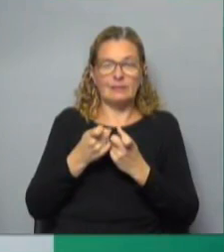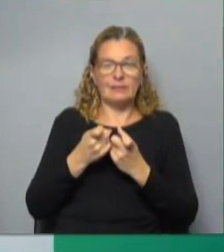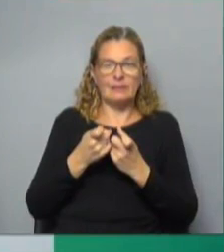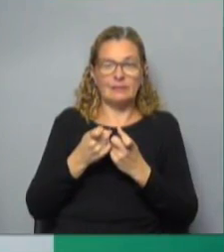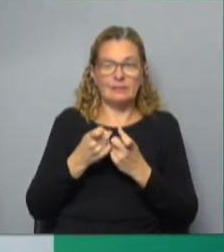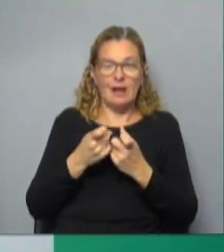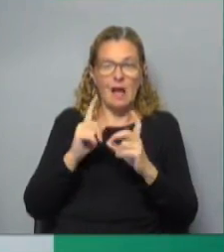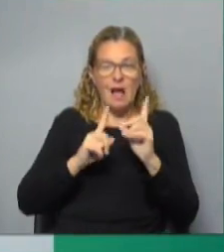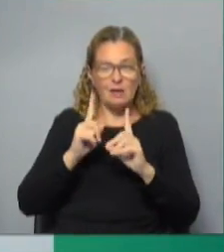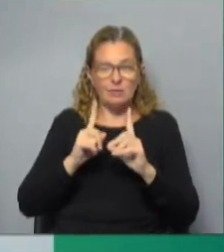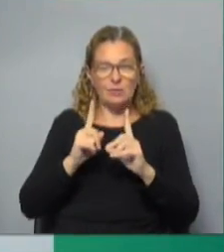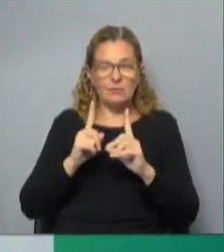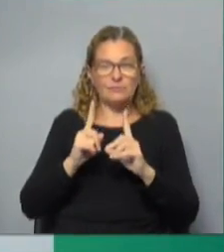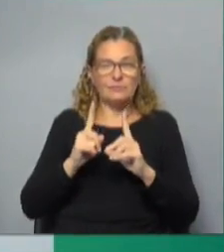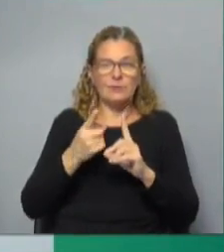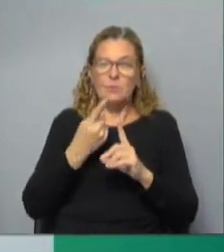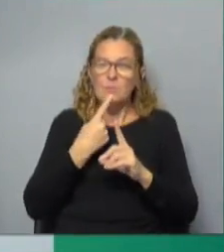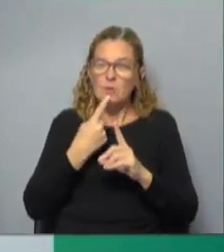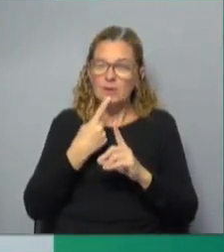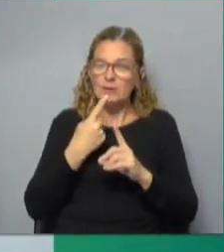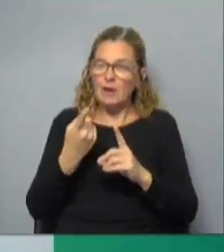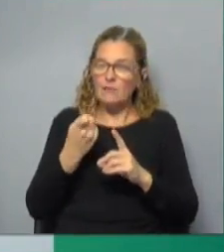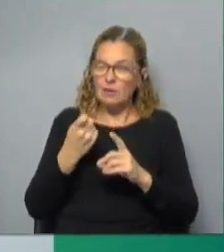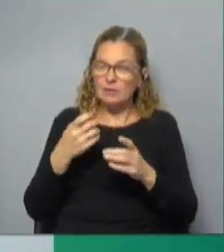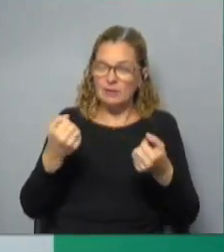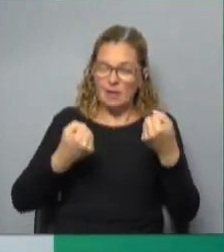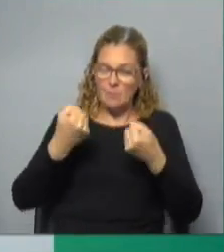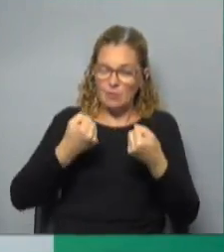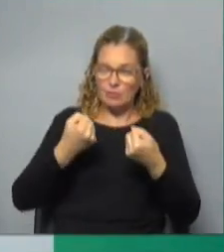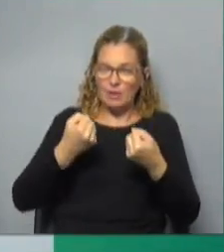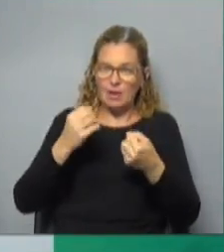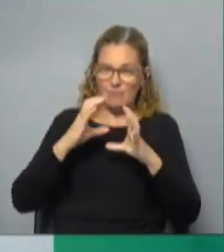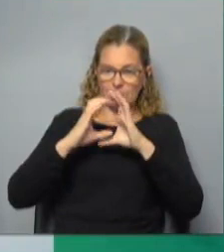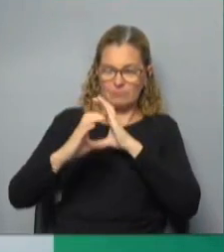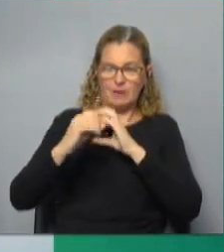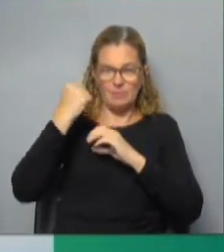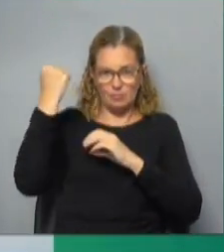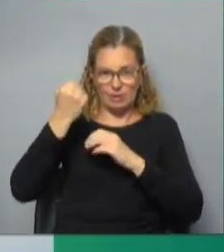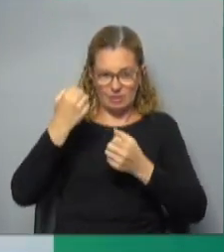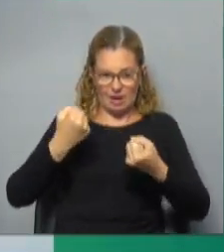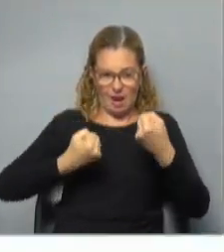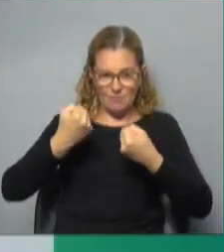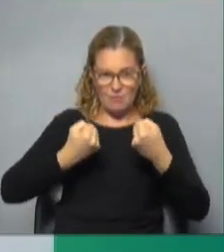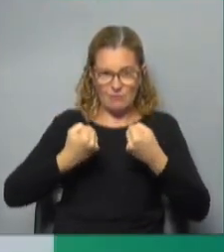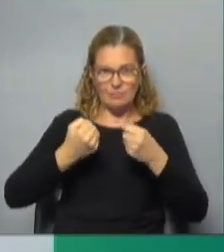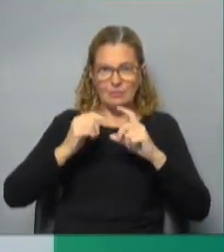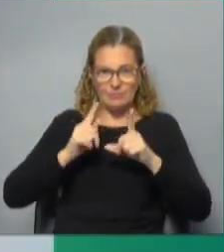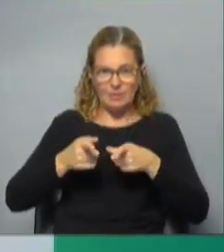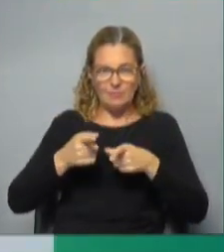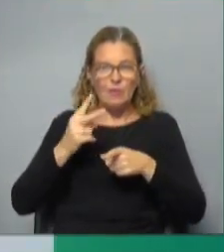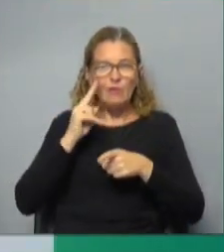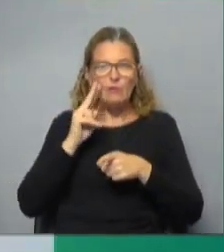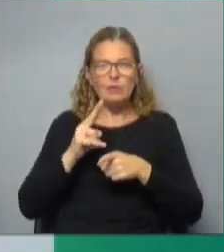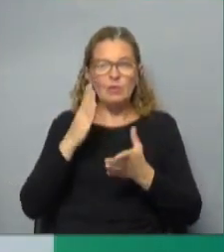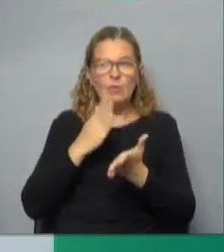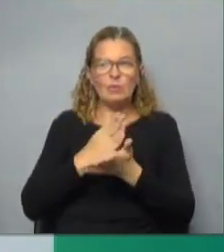señal política fuerte de que el transporte realmente importa y en particular el camión como como modo otro hemos visto